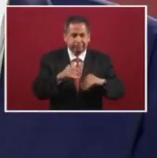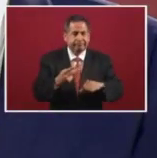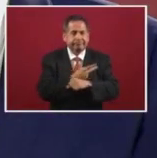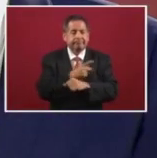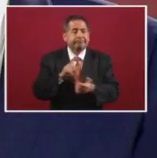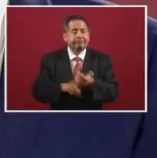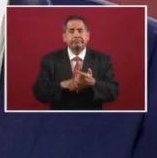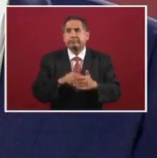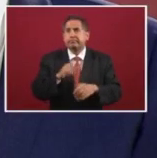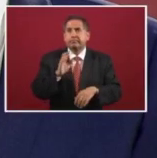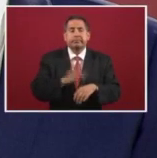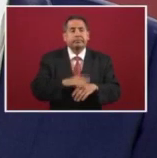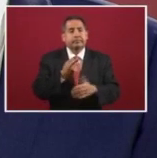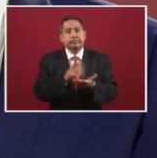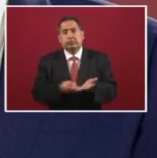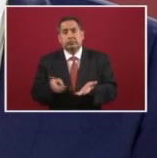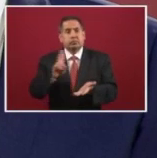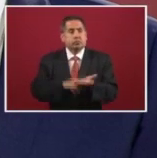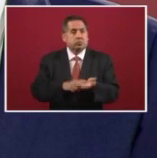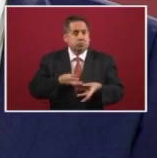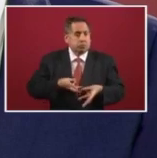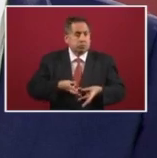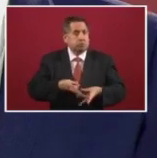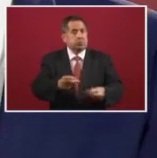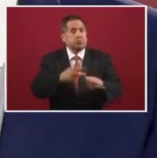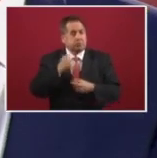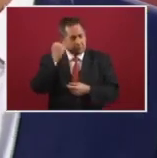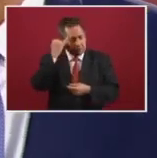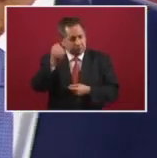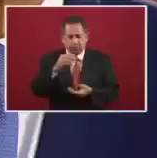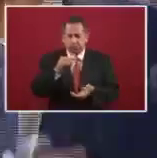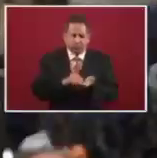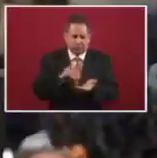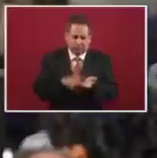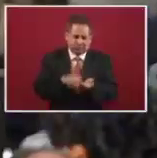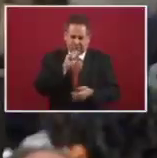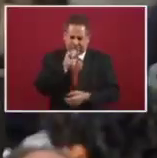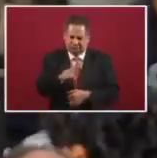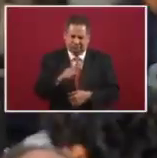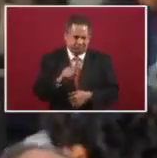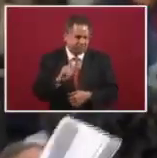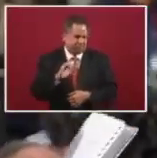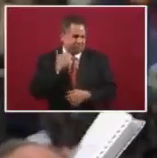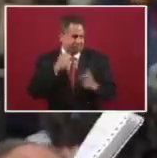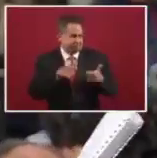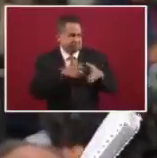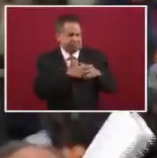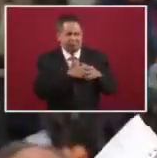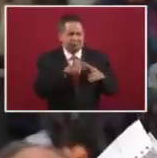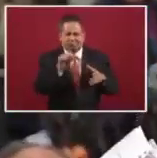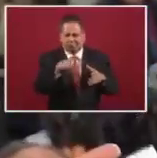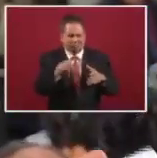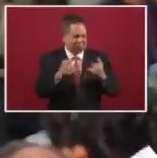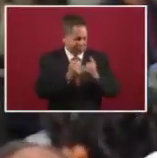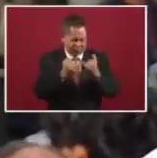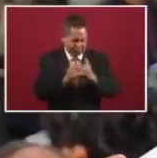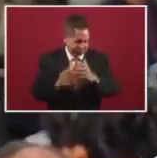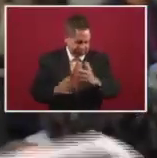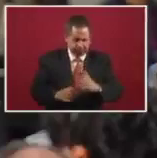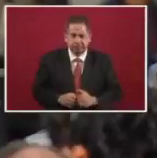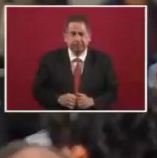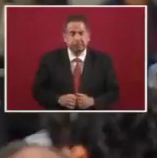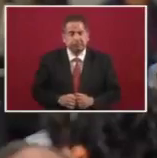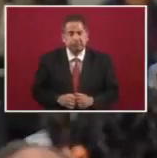ya subió casi ya lo doble a lo que iban a presupuestar, como siempre hacían los neoliberales, los conservadores.